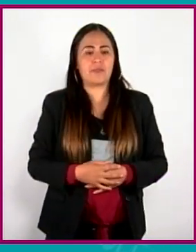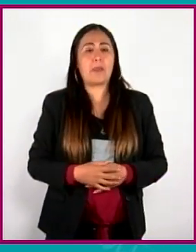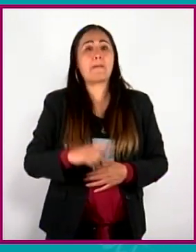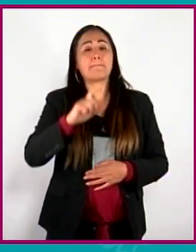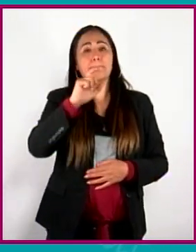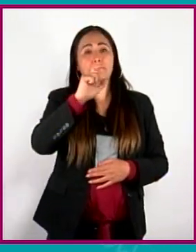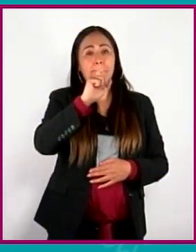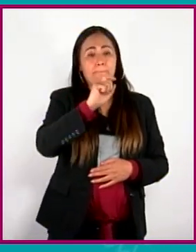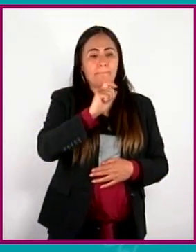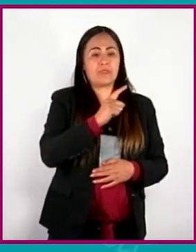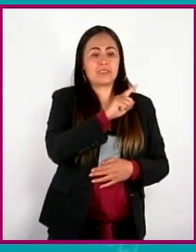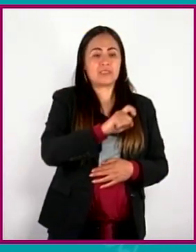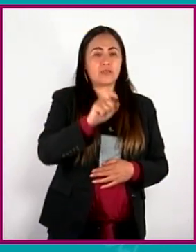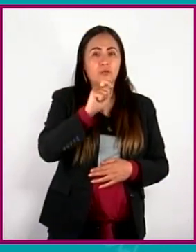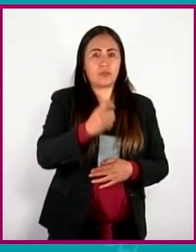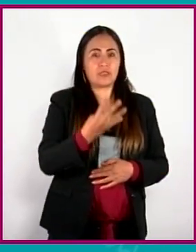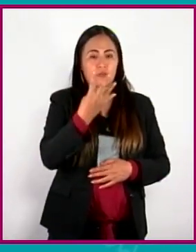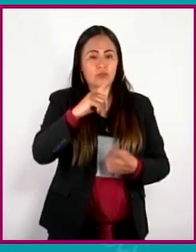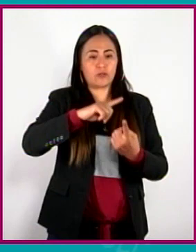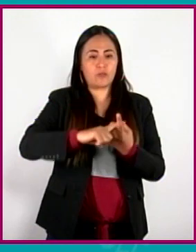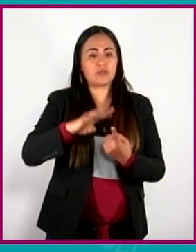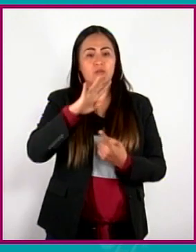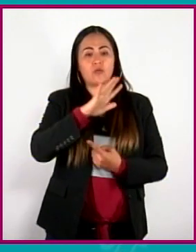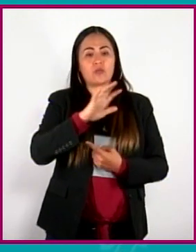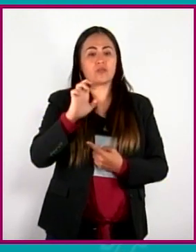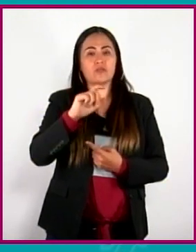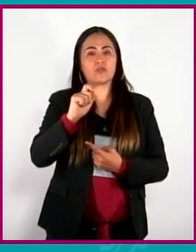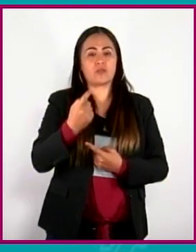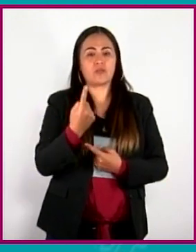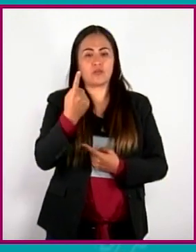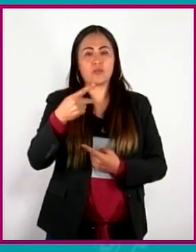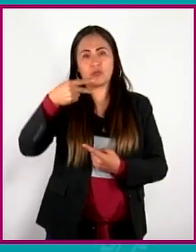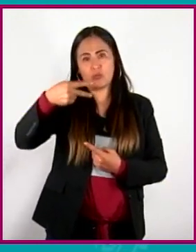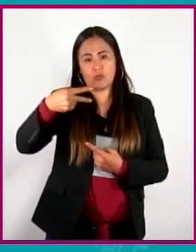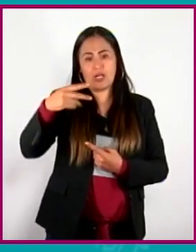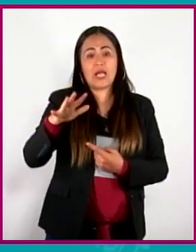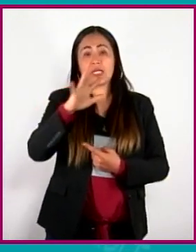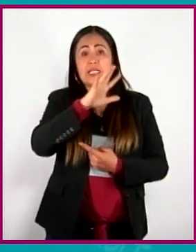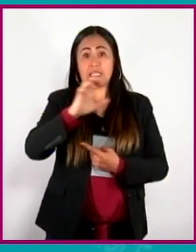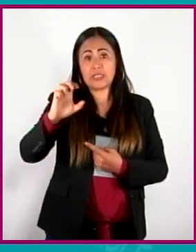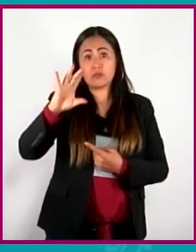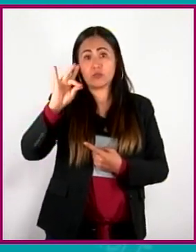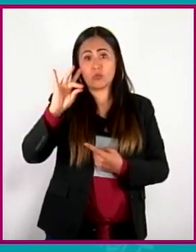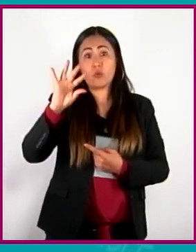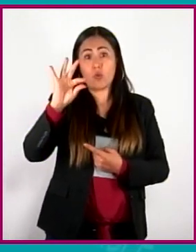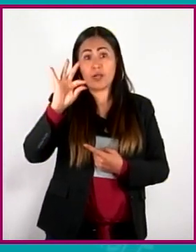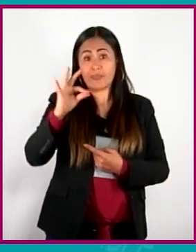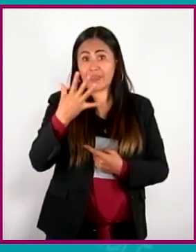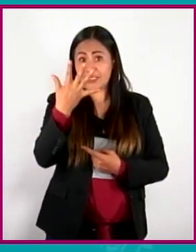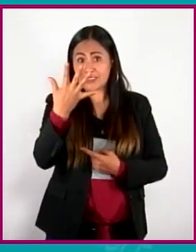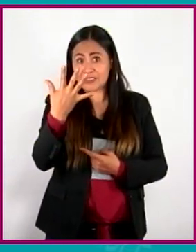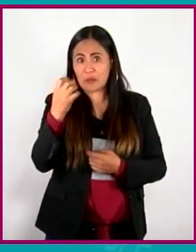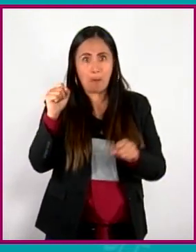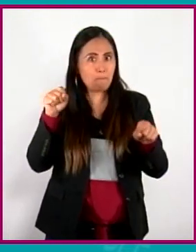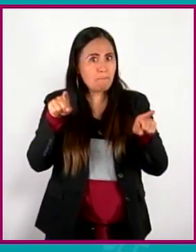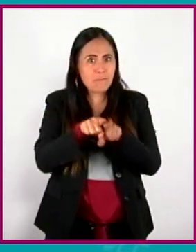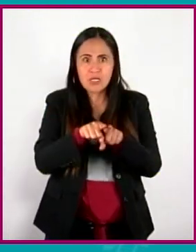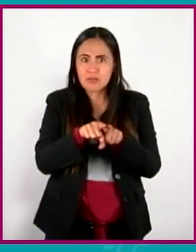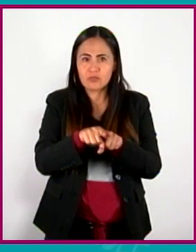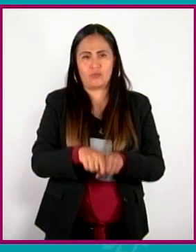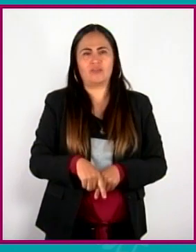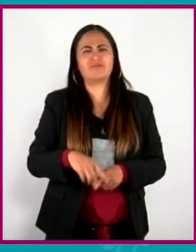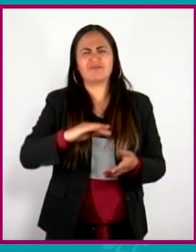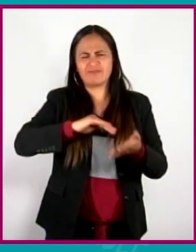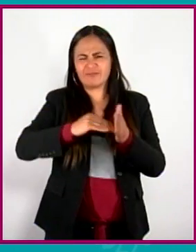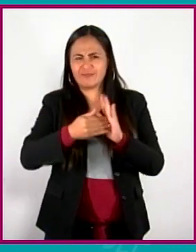24 más 421 es igual a 545. También es un número capicúa. Lo que acabamos de ver es una